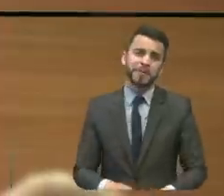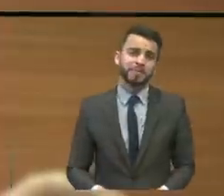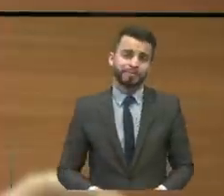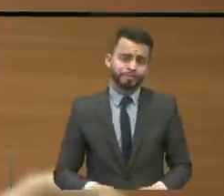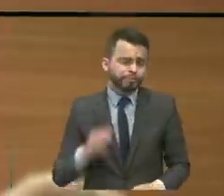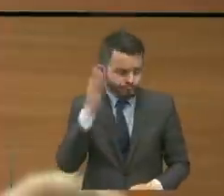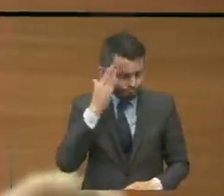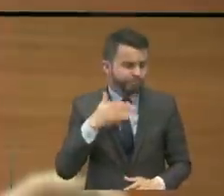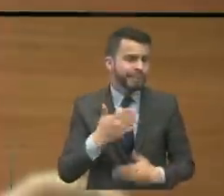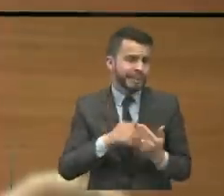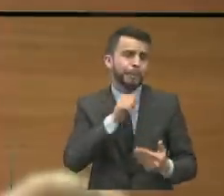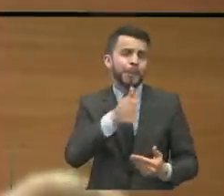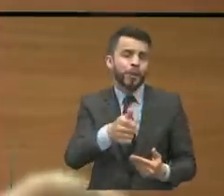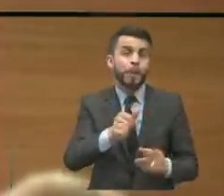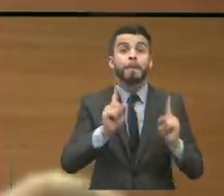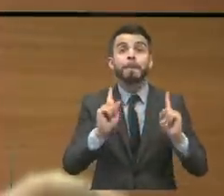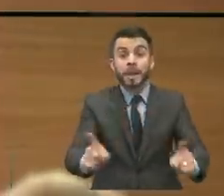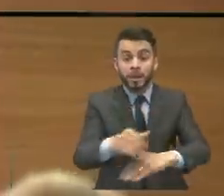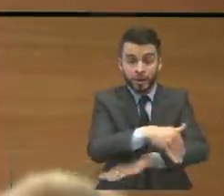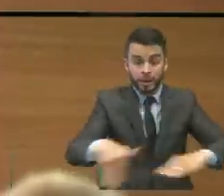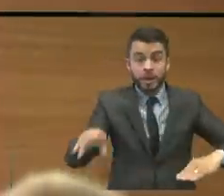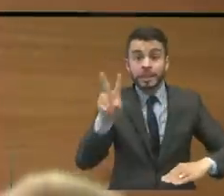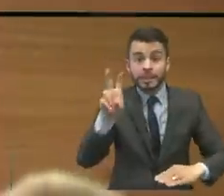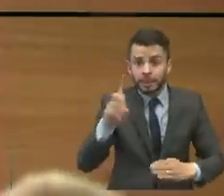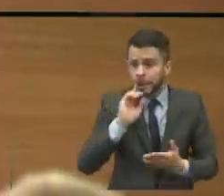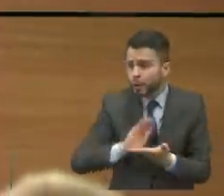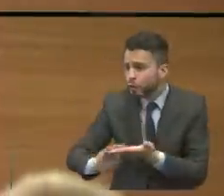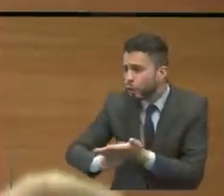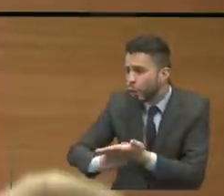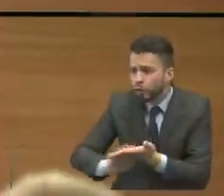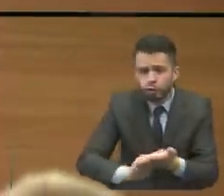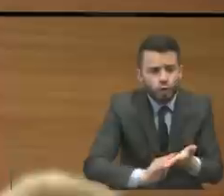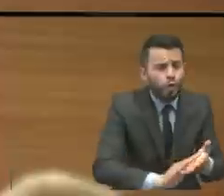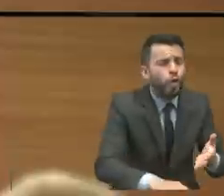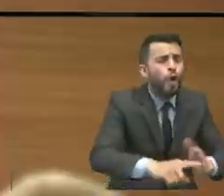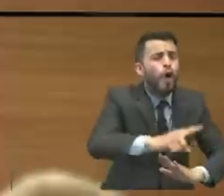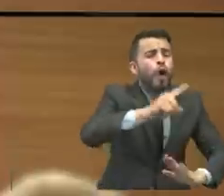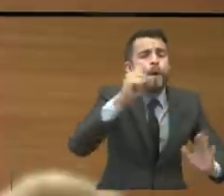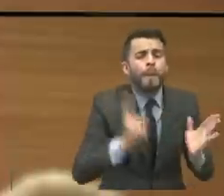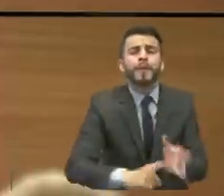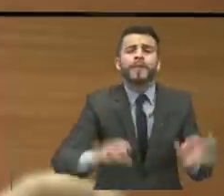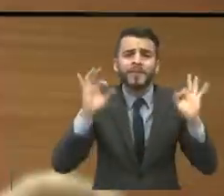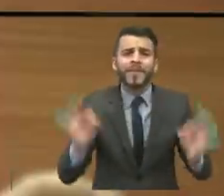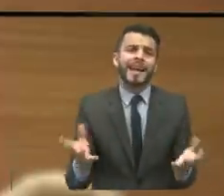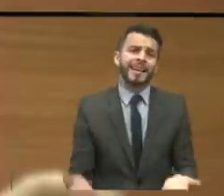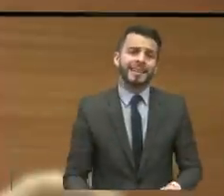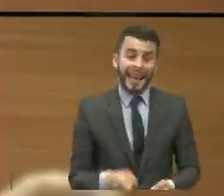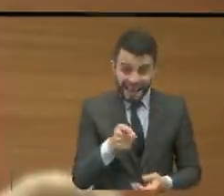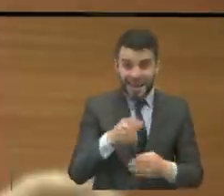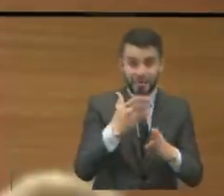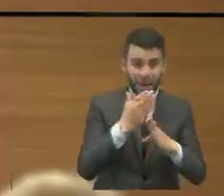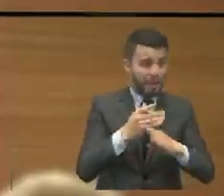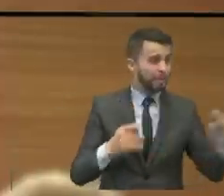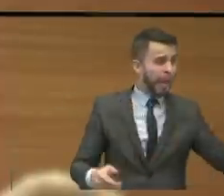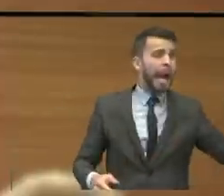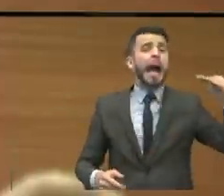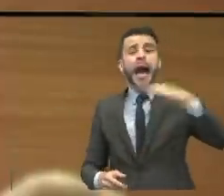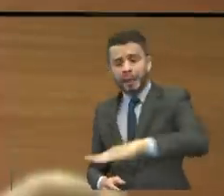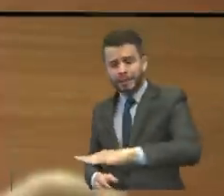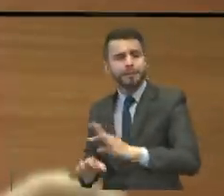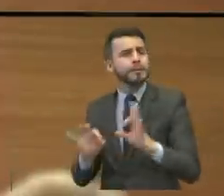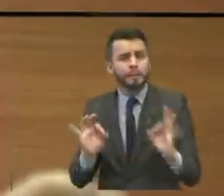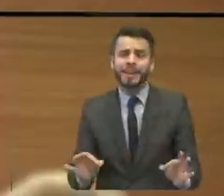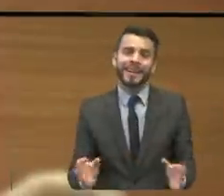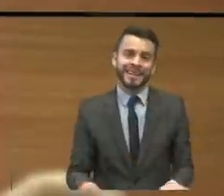empeorado. Pero el Corredor Verde Séptima resuelve y resuelve bien ese problema. El Corredor Verde